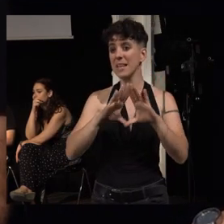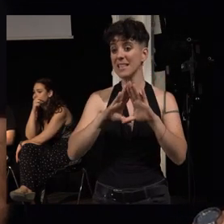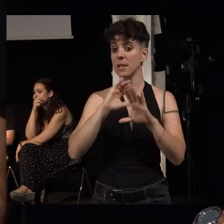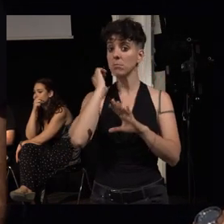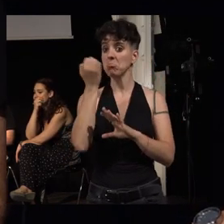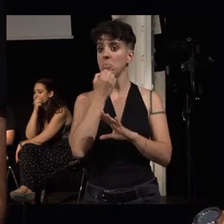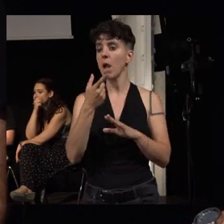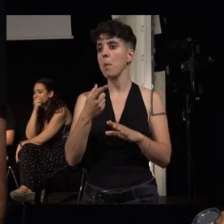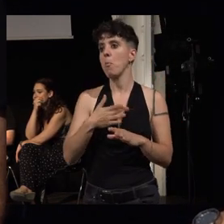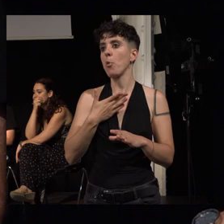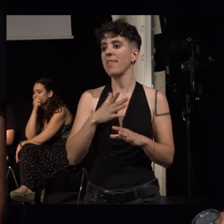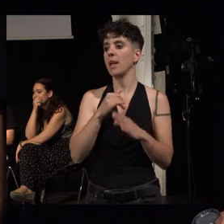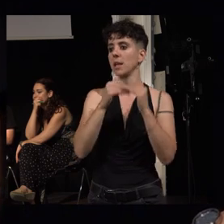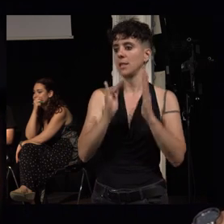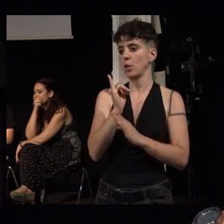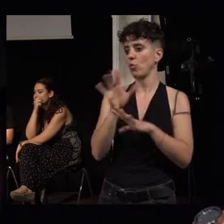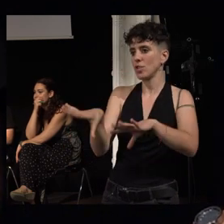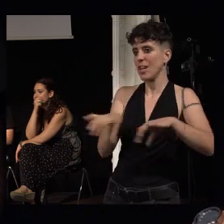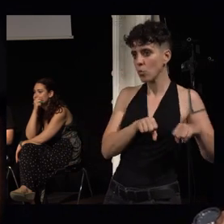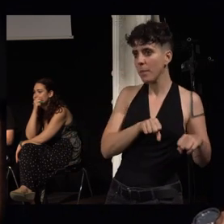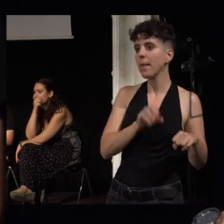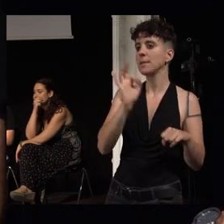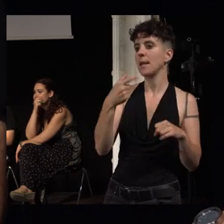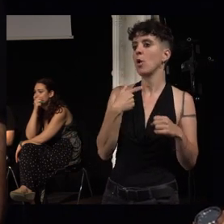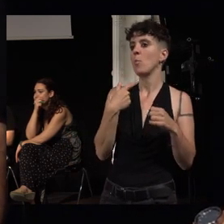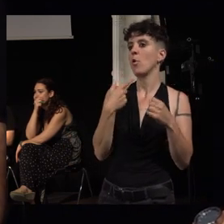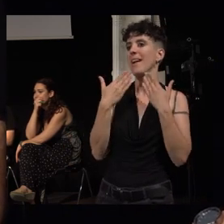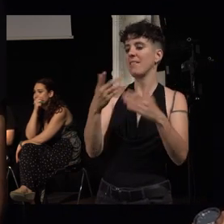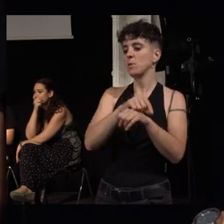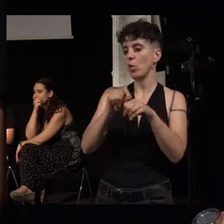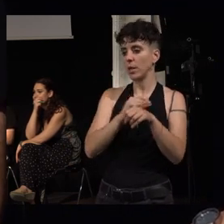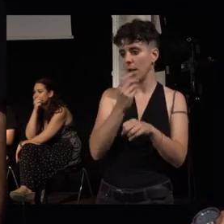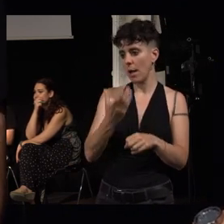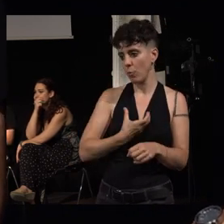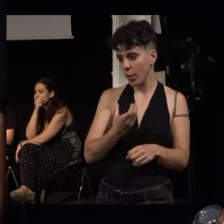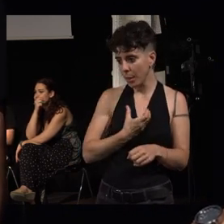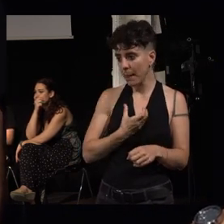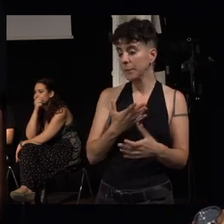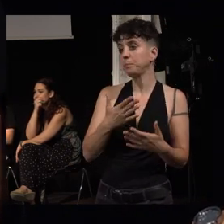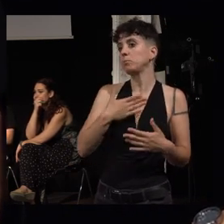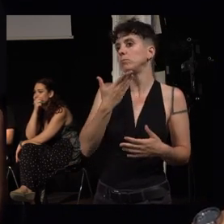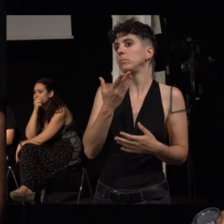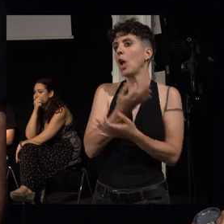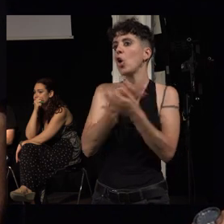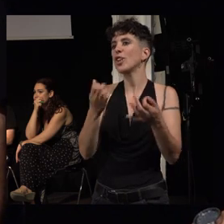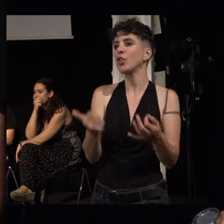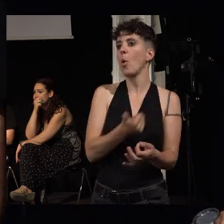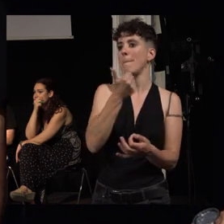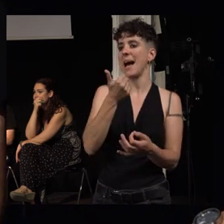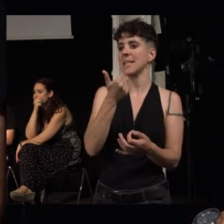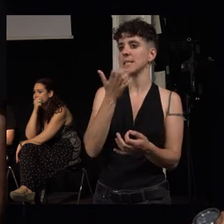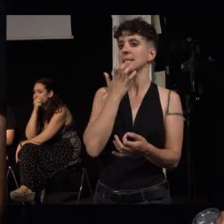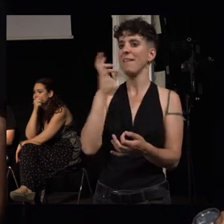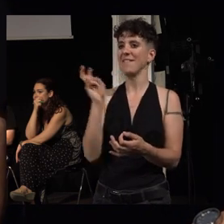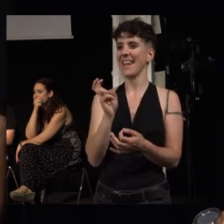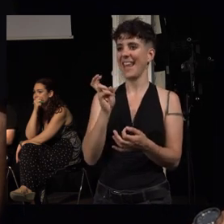que serán asumidas, y algunas ya lo están siendo asumidas, desde una política municipal, aunque quizás sea más correcto, viniendo de los ayuntamientos, hablar